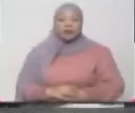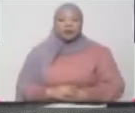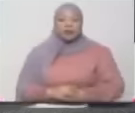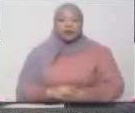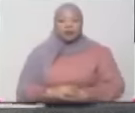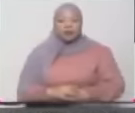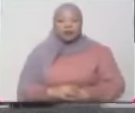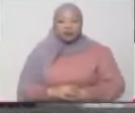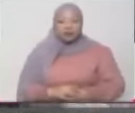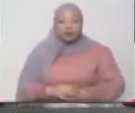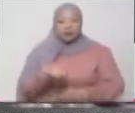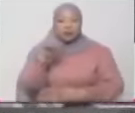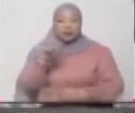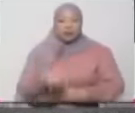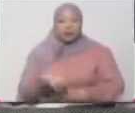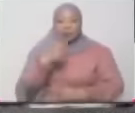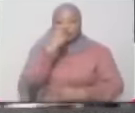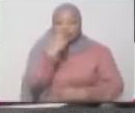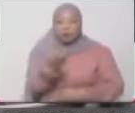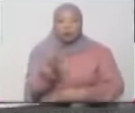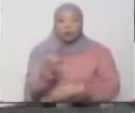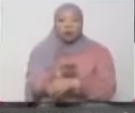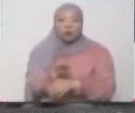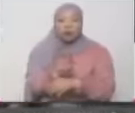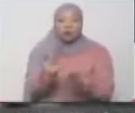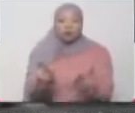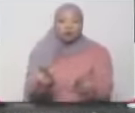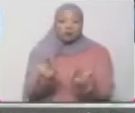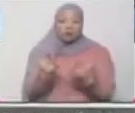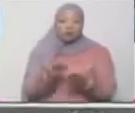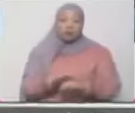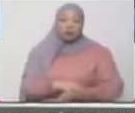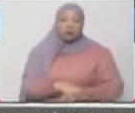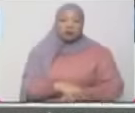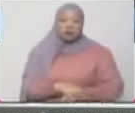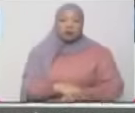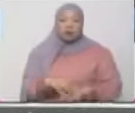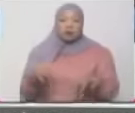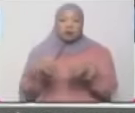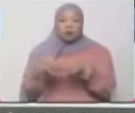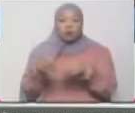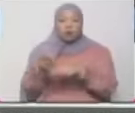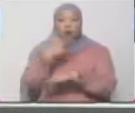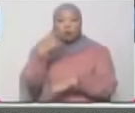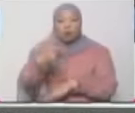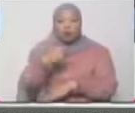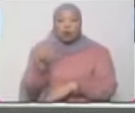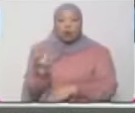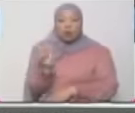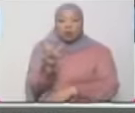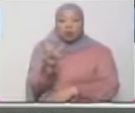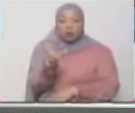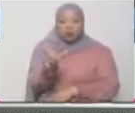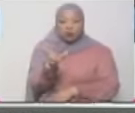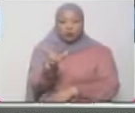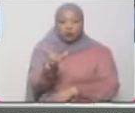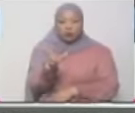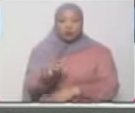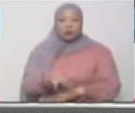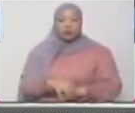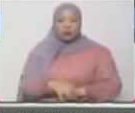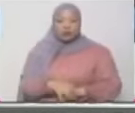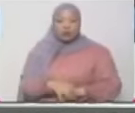También invité de manera muy especial a el Buró Político del Partido Socialista Unido de Venezuela,